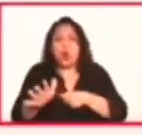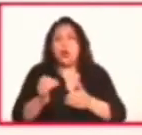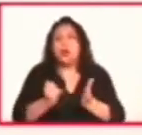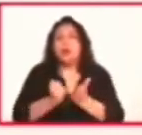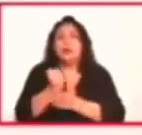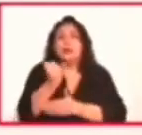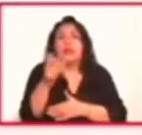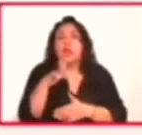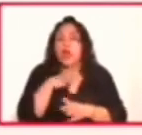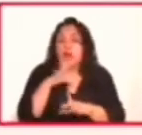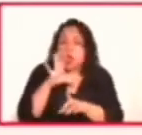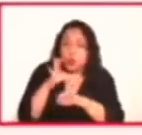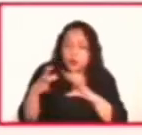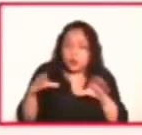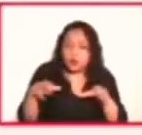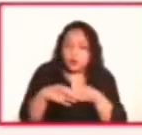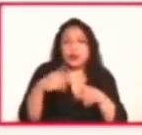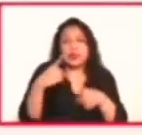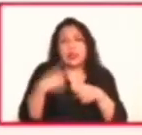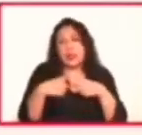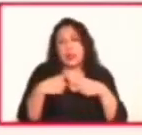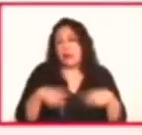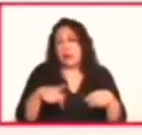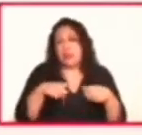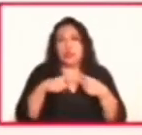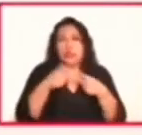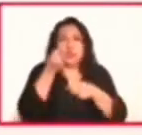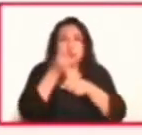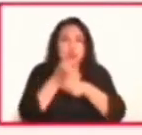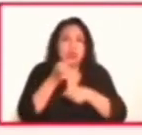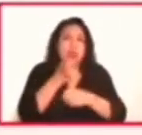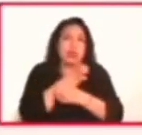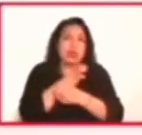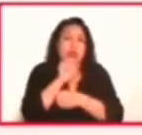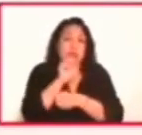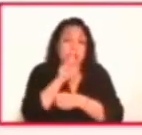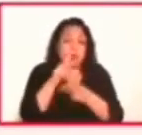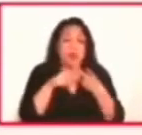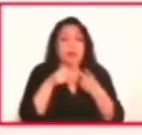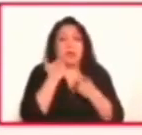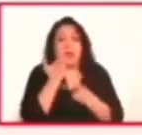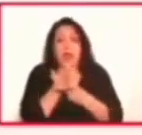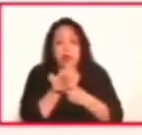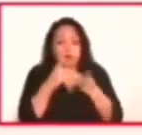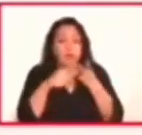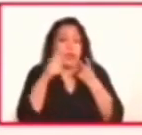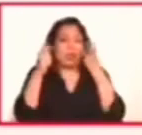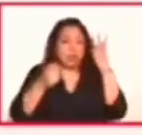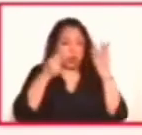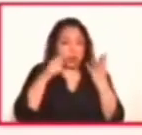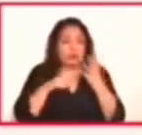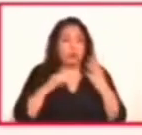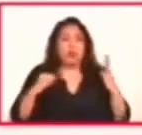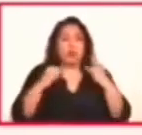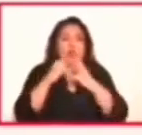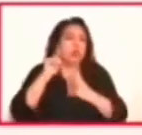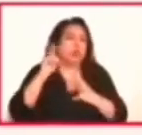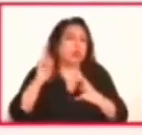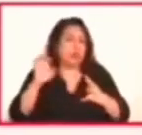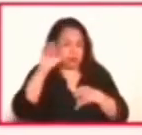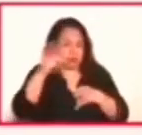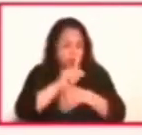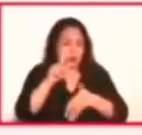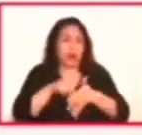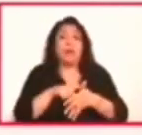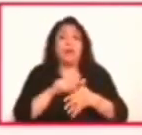partir de un comité integrado, entre otros, por la Secretaría de Educación, Economía, Turismo, el Instituto Zacatecano de Cultura,